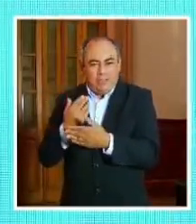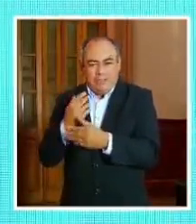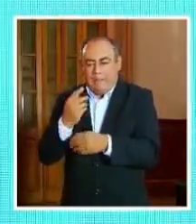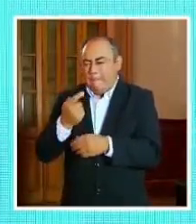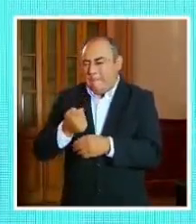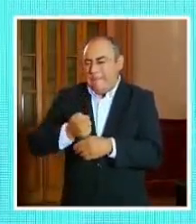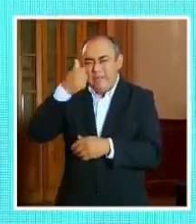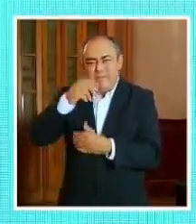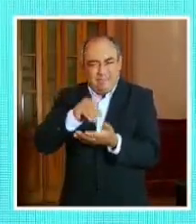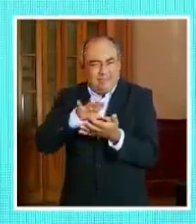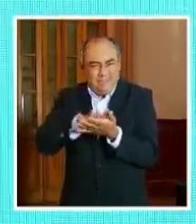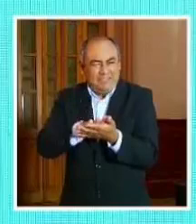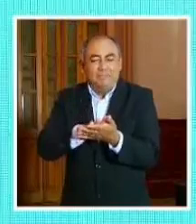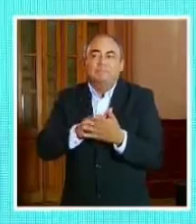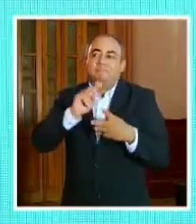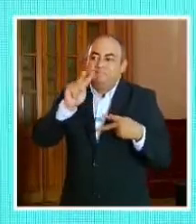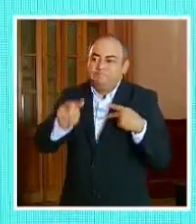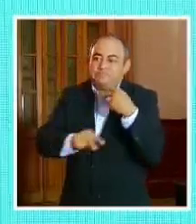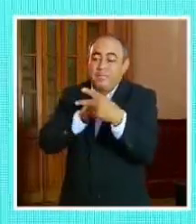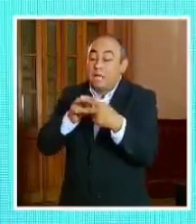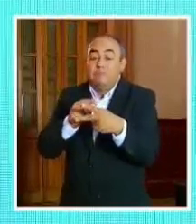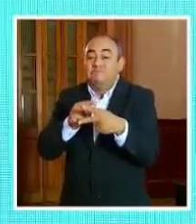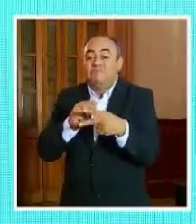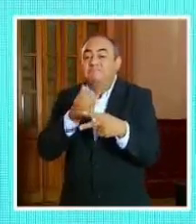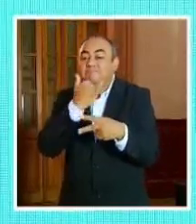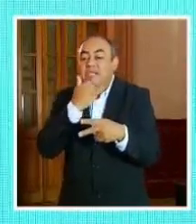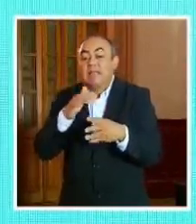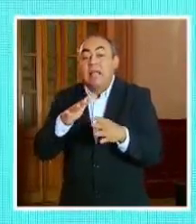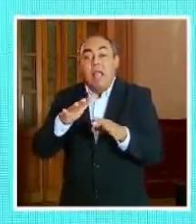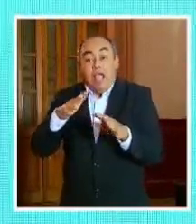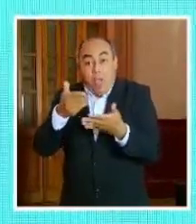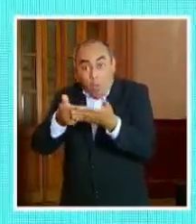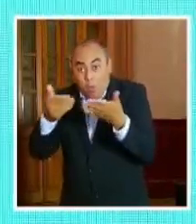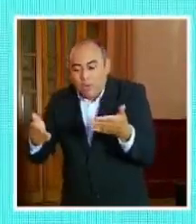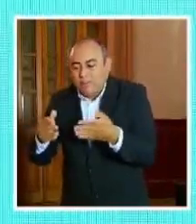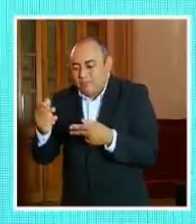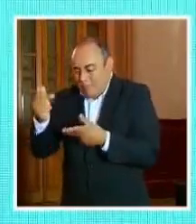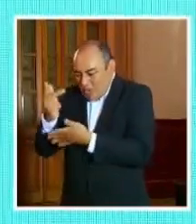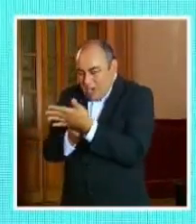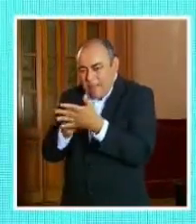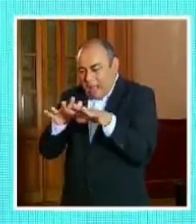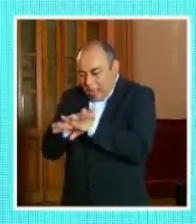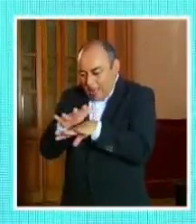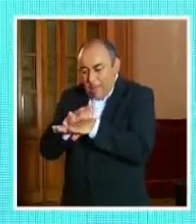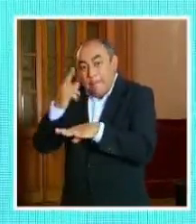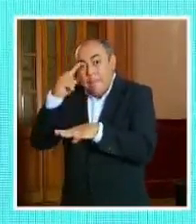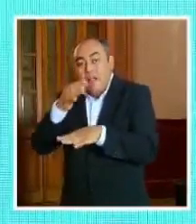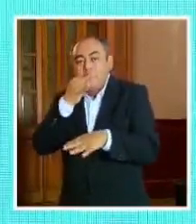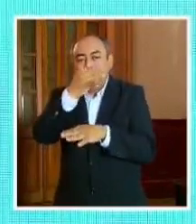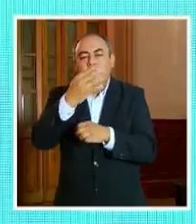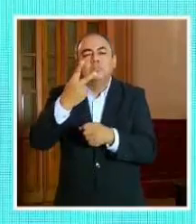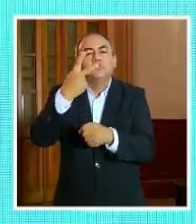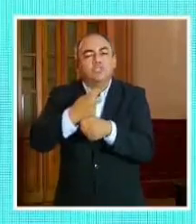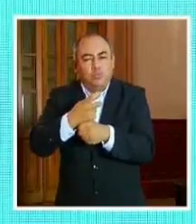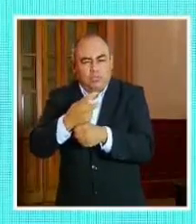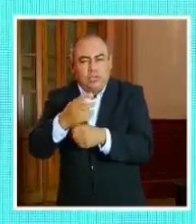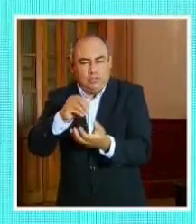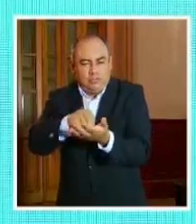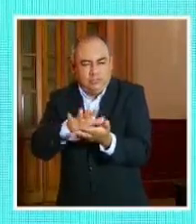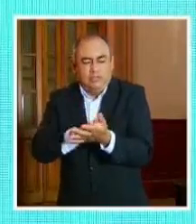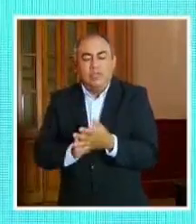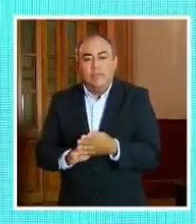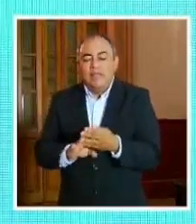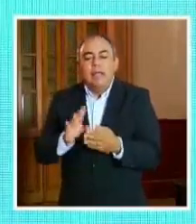vez, ahorita se están programando para sus segundas citas. Entonces es cuestión de algunos días para que